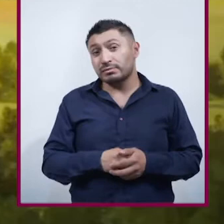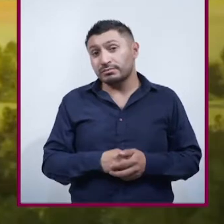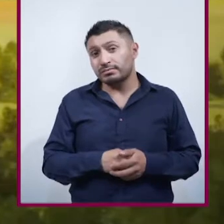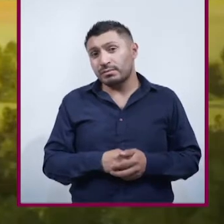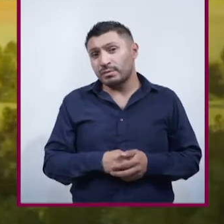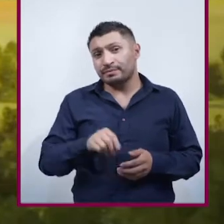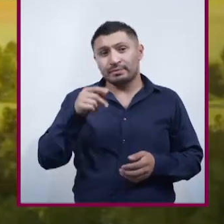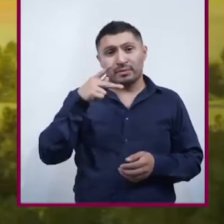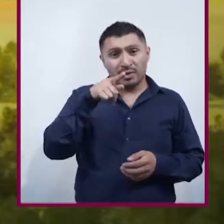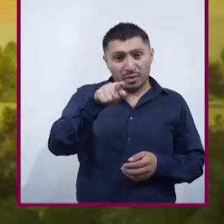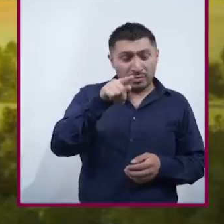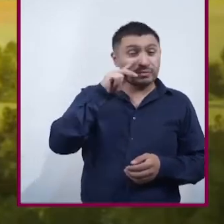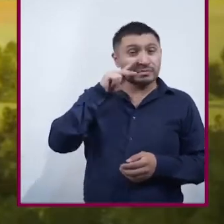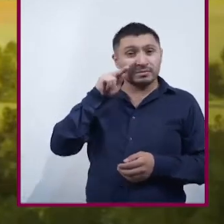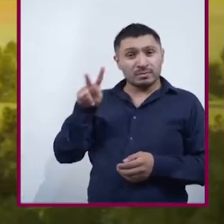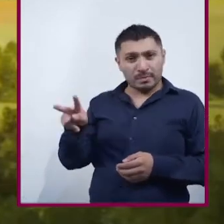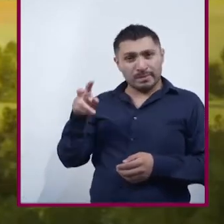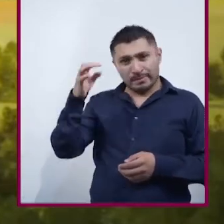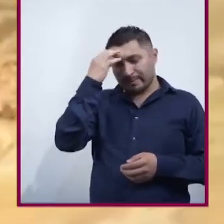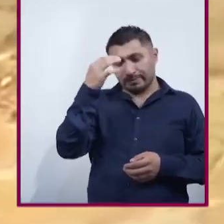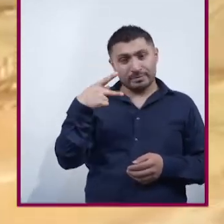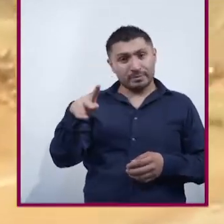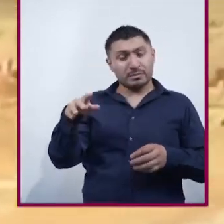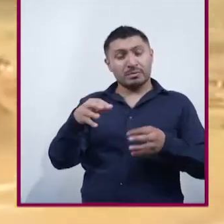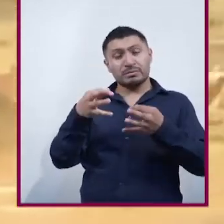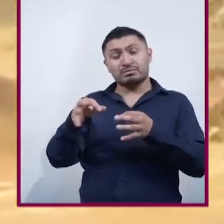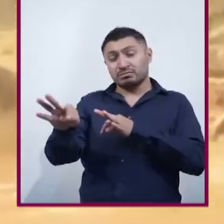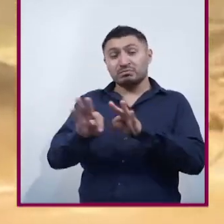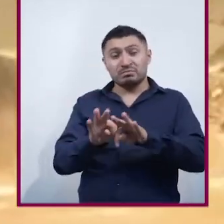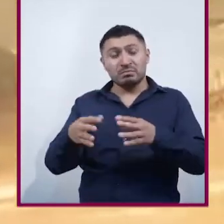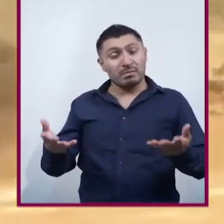mexicano? ¿Has visto su maravillosa obra?